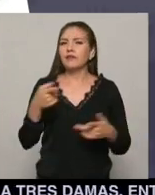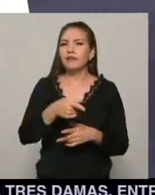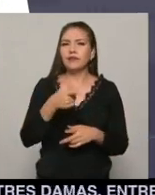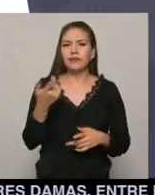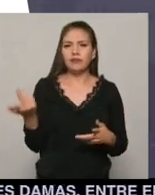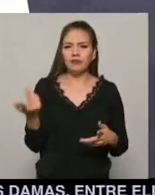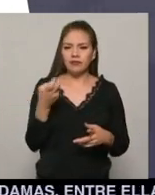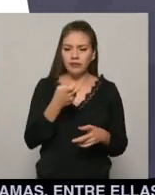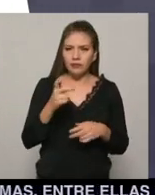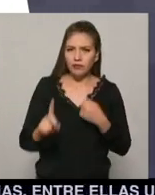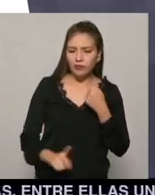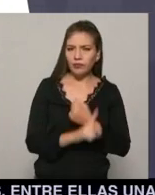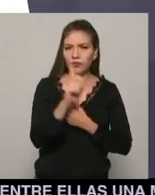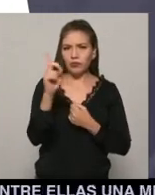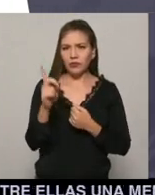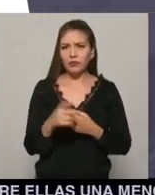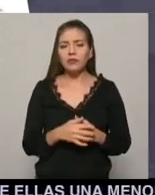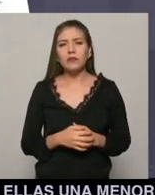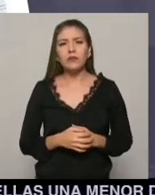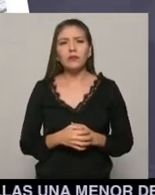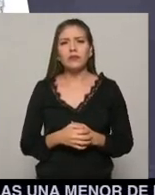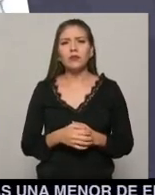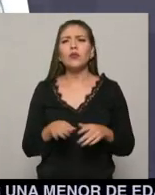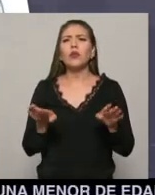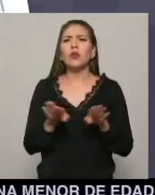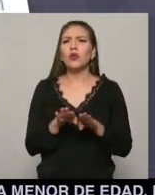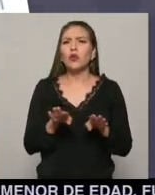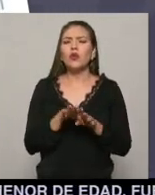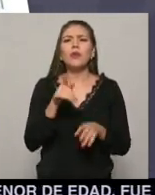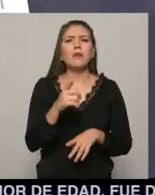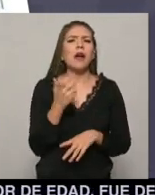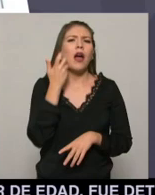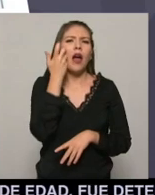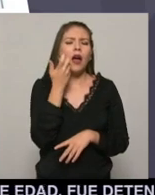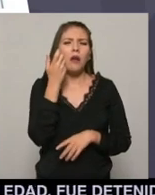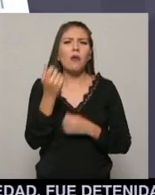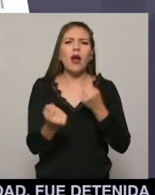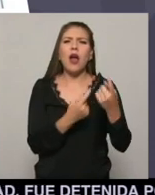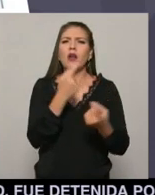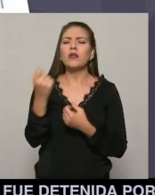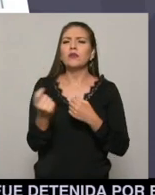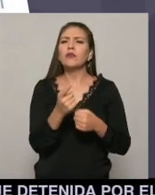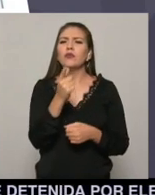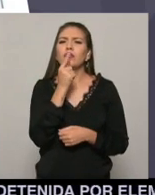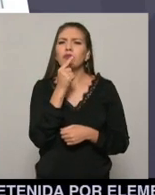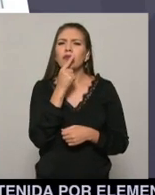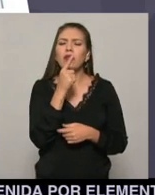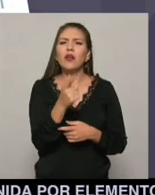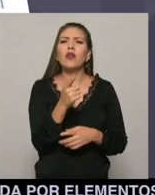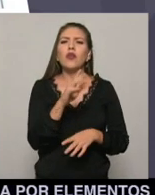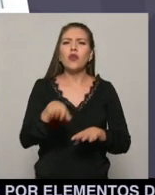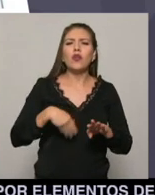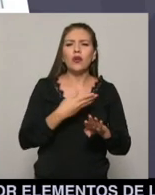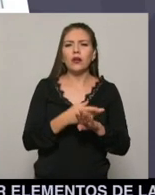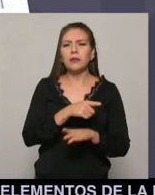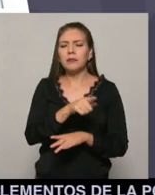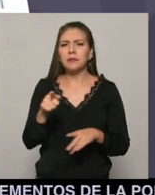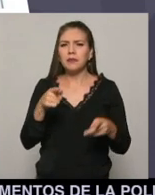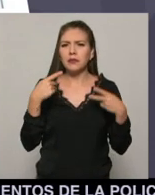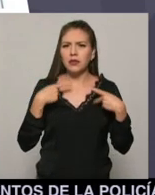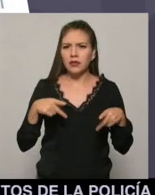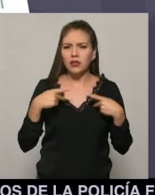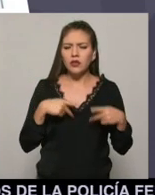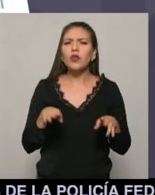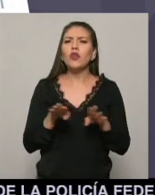¿Cómo se va a poder detener el abuso de la policía, de algunos elementos policíacos, el abuso que pues finalmente